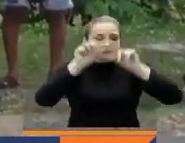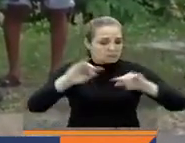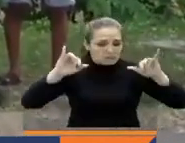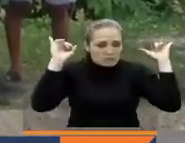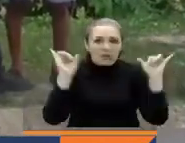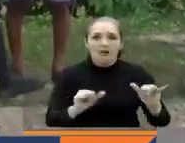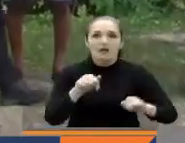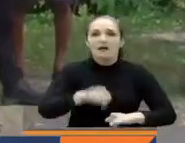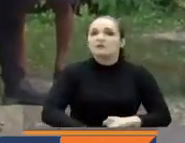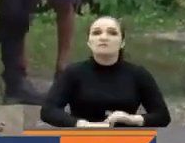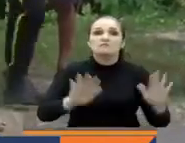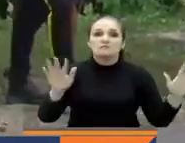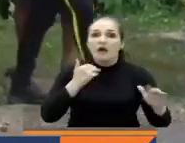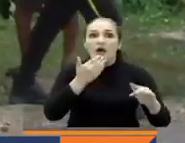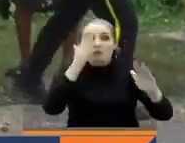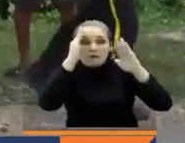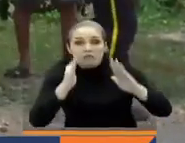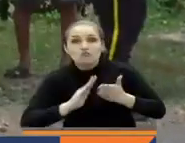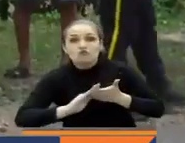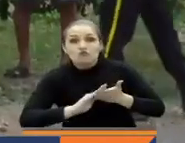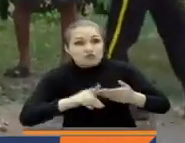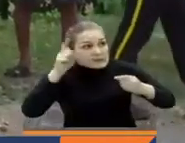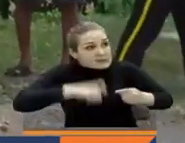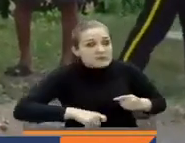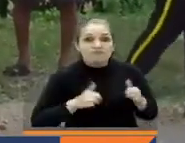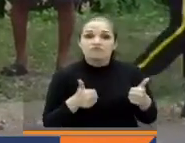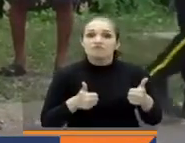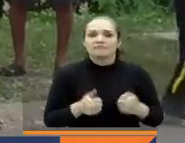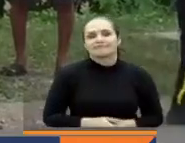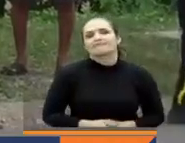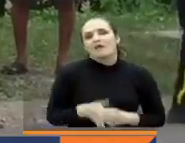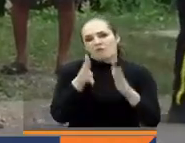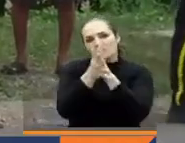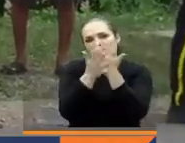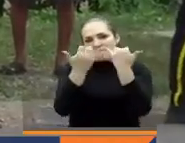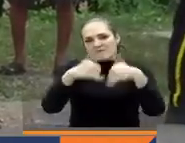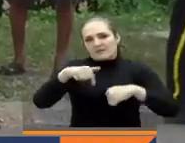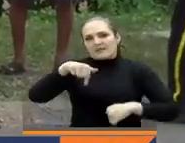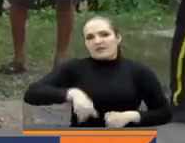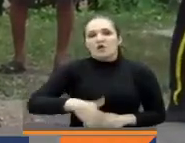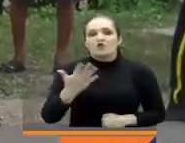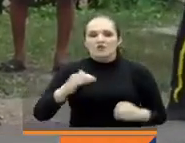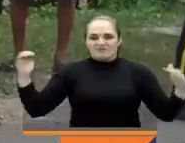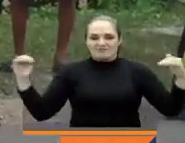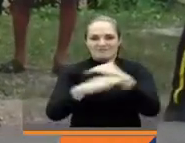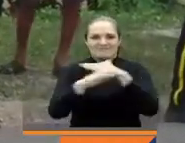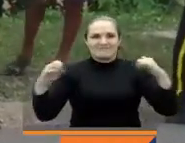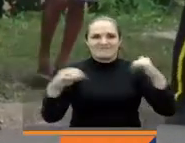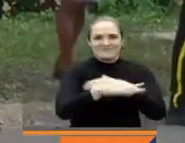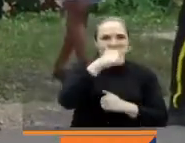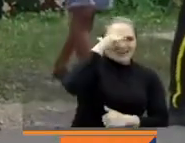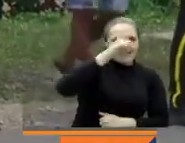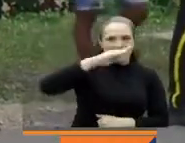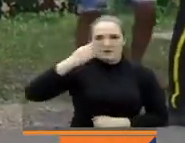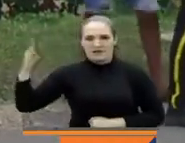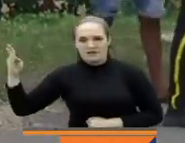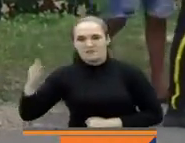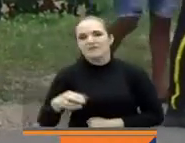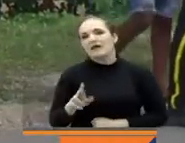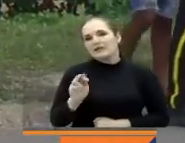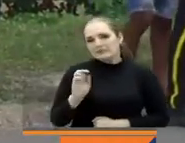permitirán hasta que se les brinde una solución definitiva. Yo me despido con esta información desde la vía al mar. J. Iván Camilo Pinzón, RTVC Noticias,